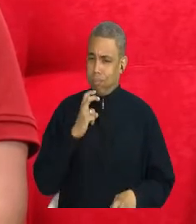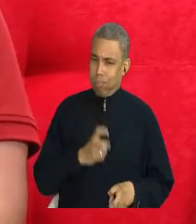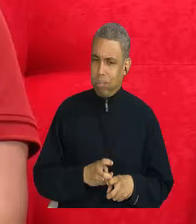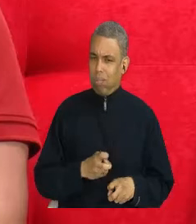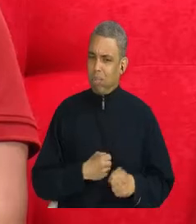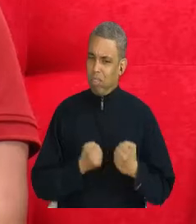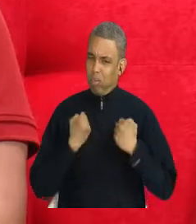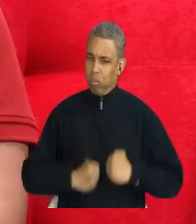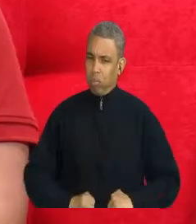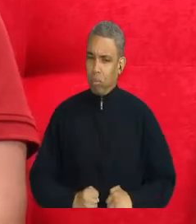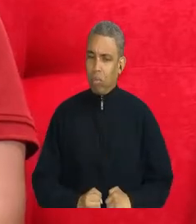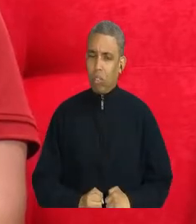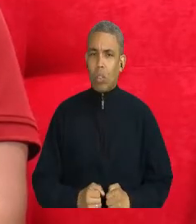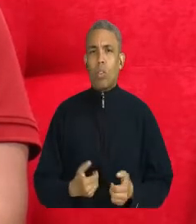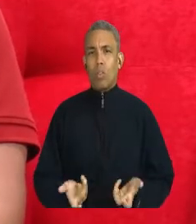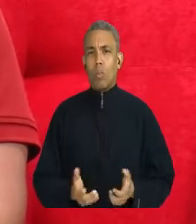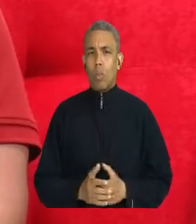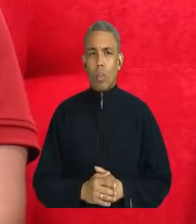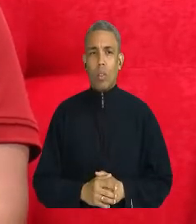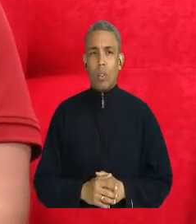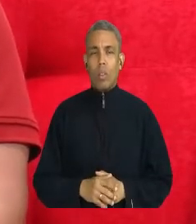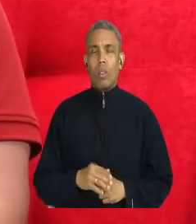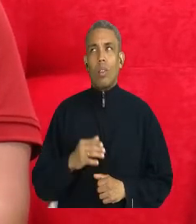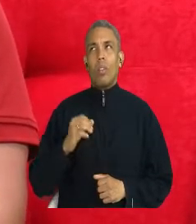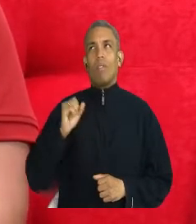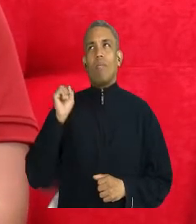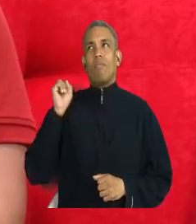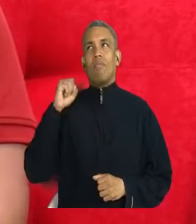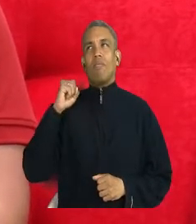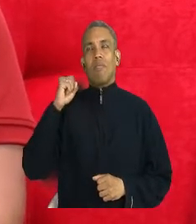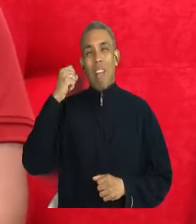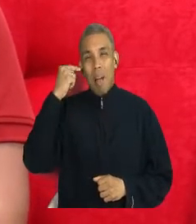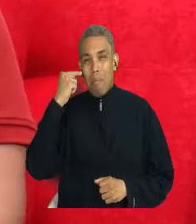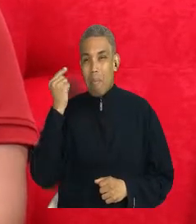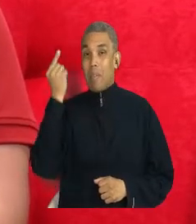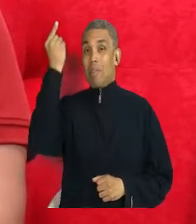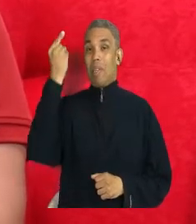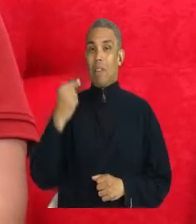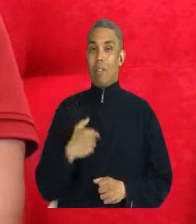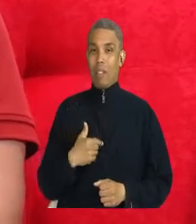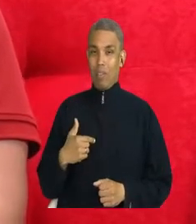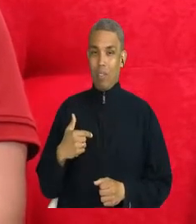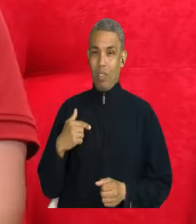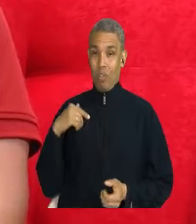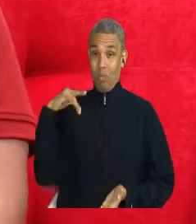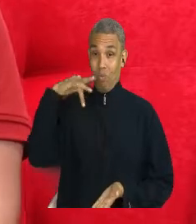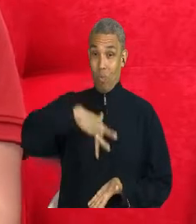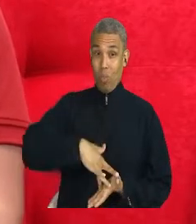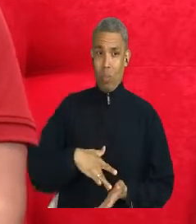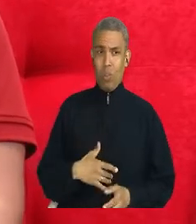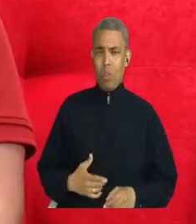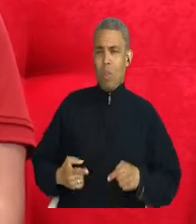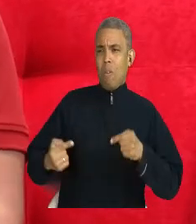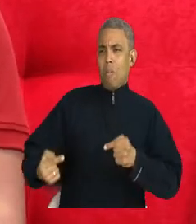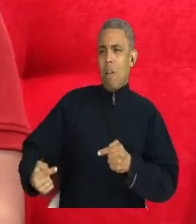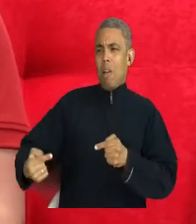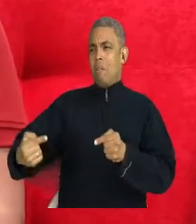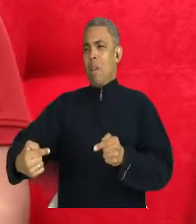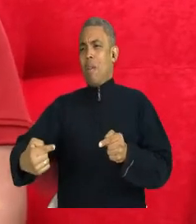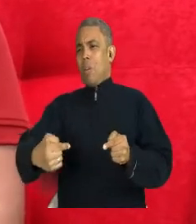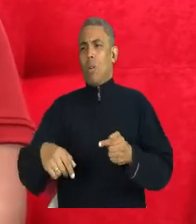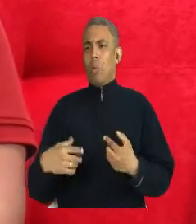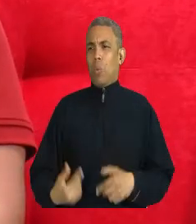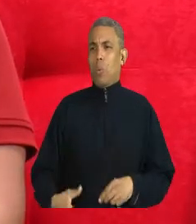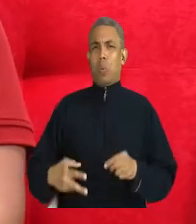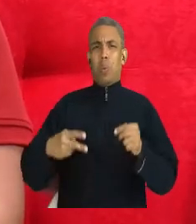vez que me presenté con bastante gente. Ese día tenía mucho miedo, miedo de equivocarme, miedo de que a la gente no